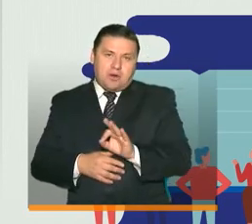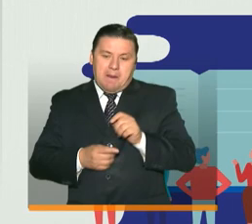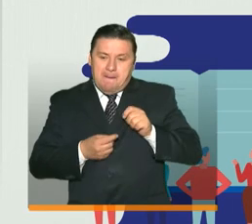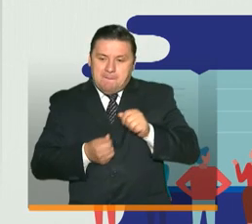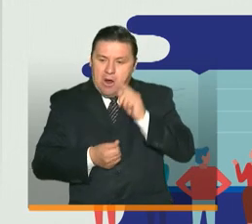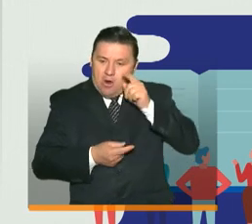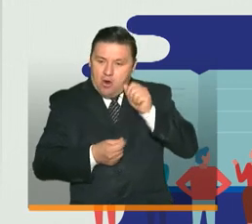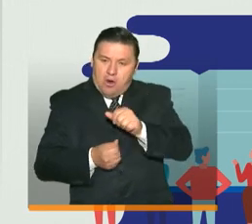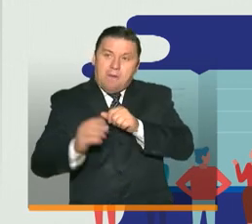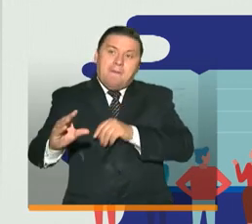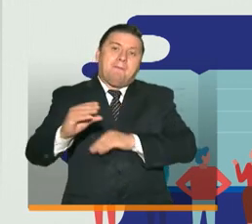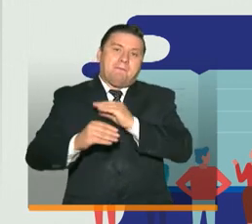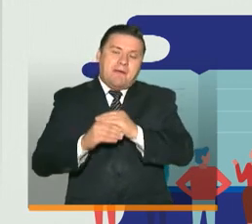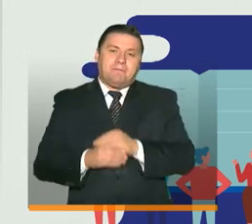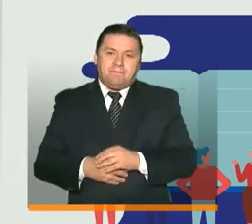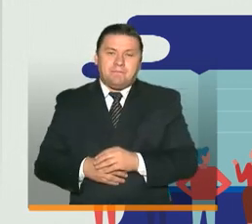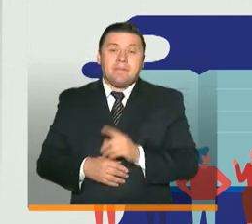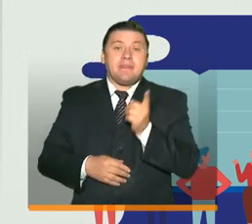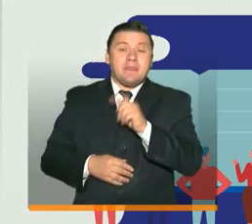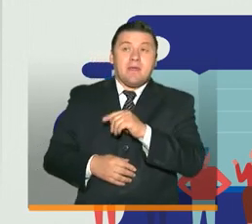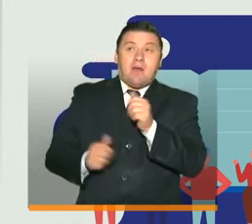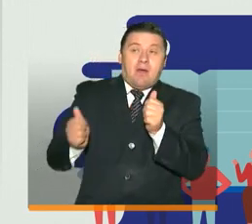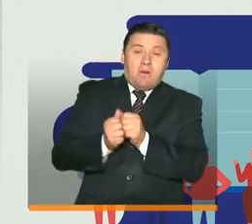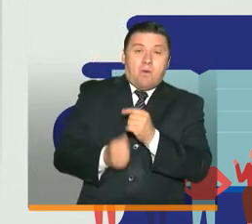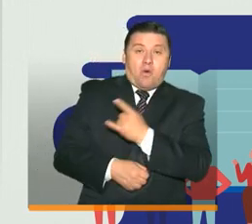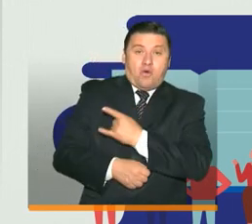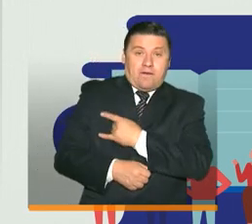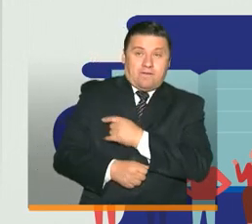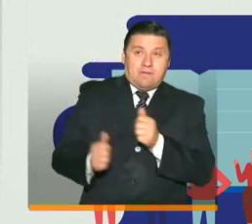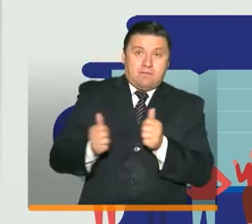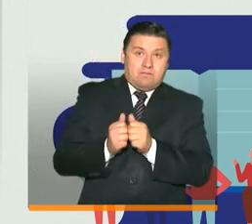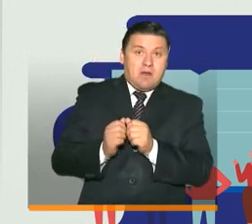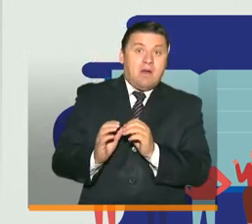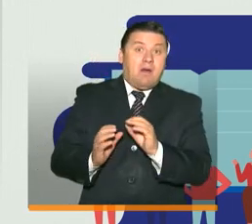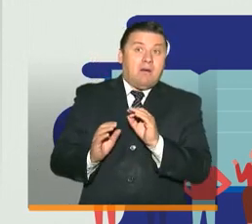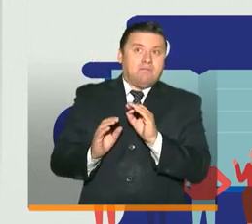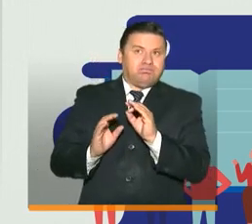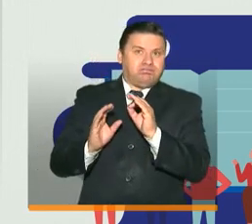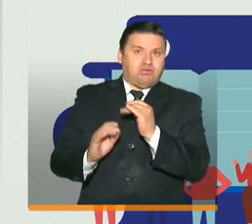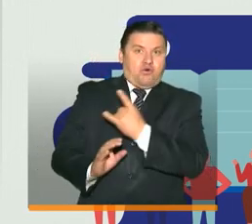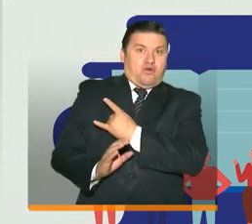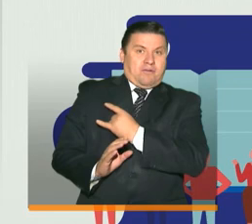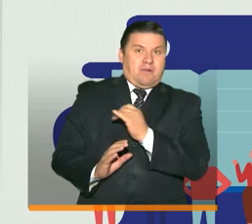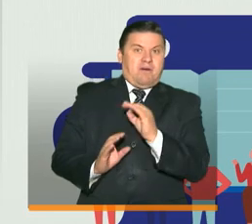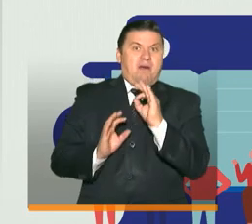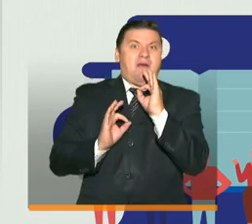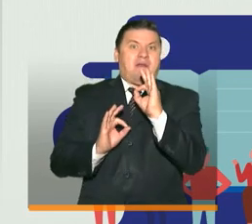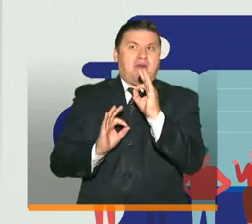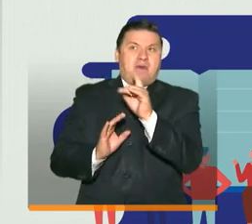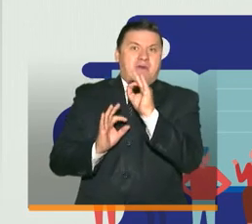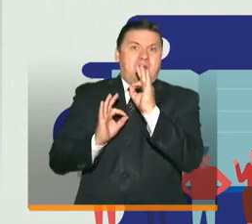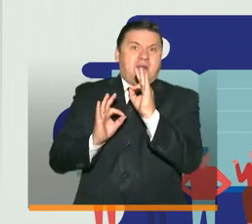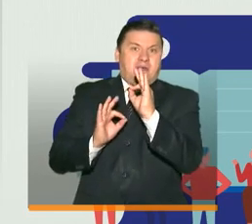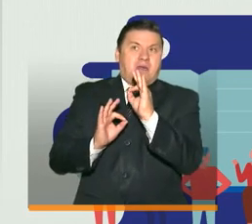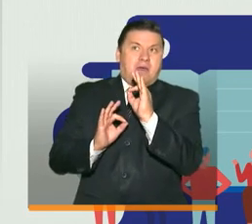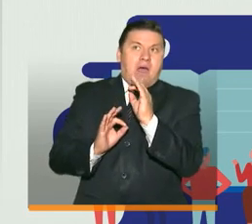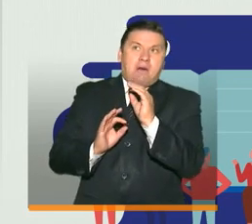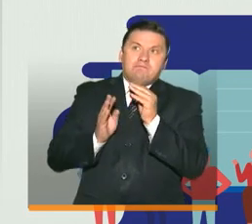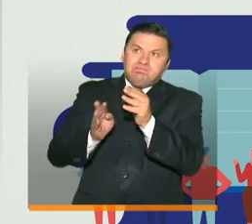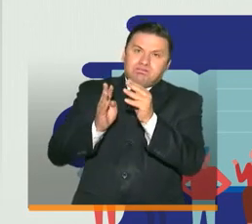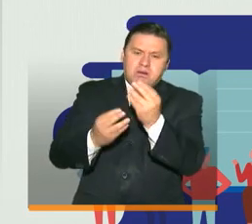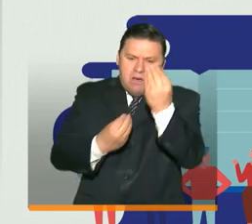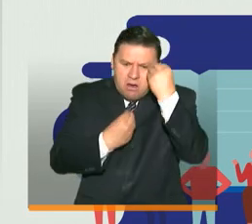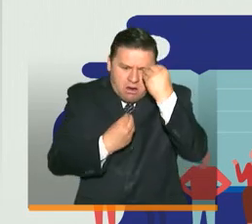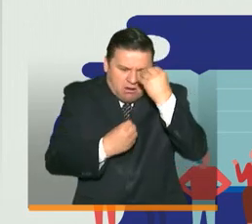del Gobierno. Nos acompañan las universidades y las universidades de alta calidad, porque para nuestros maestros debemos dar eso, programas que